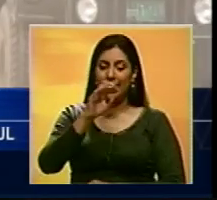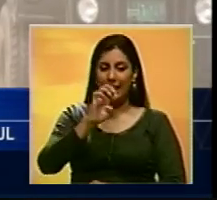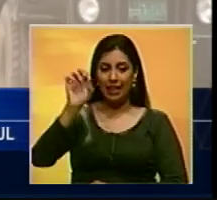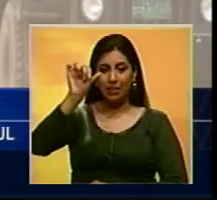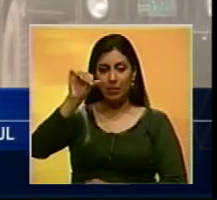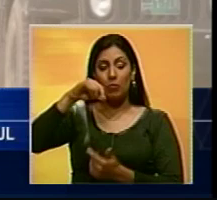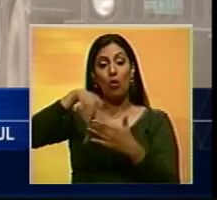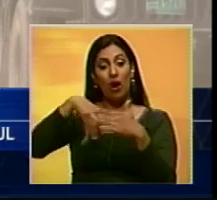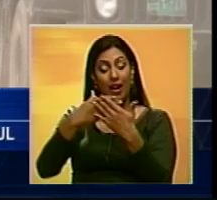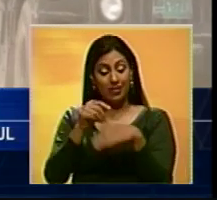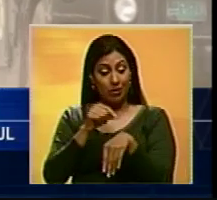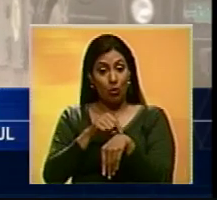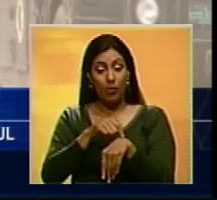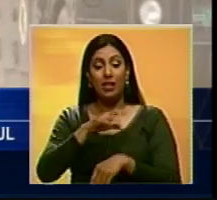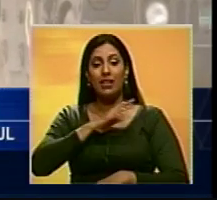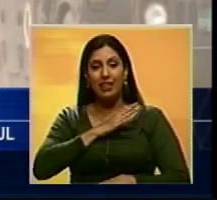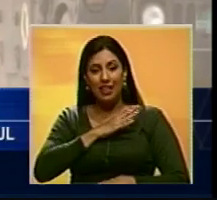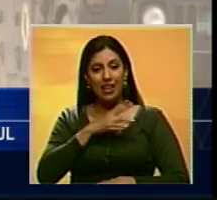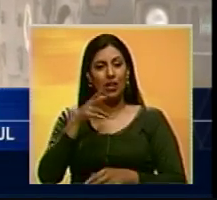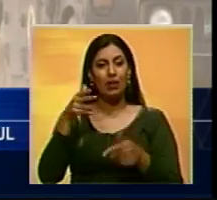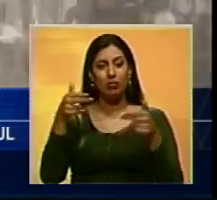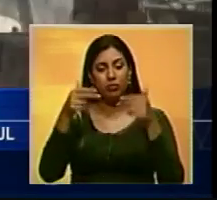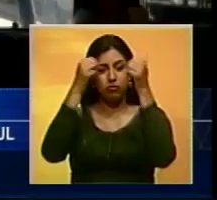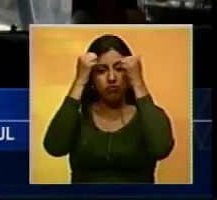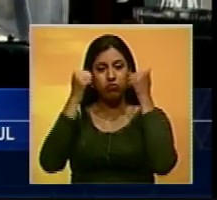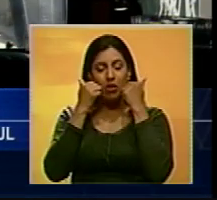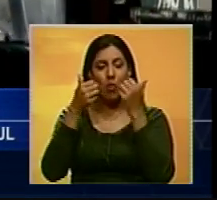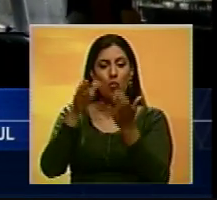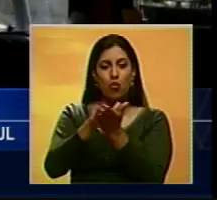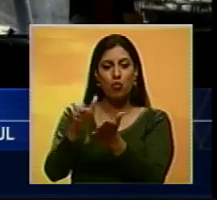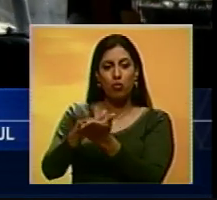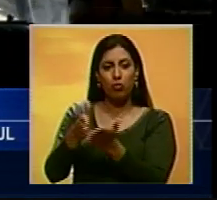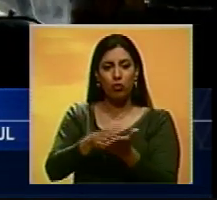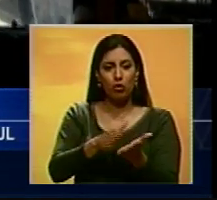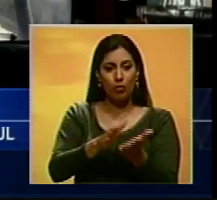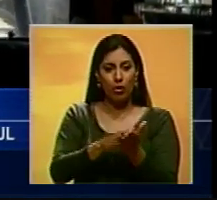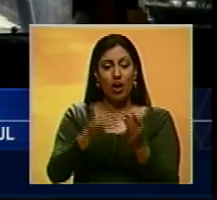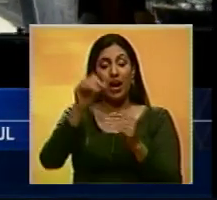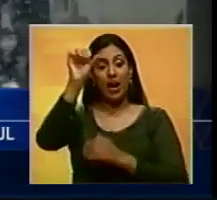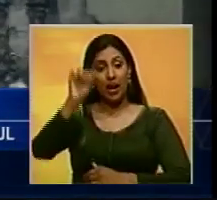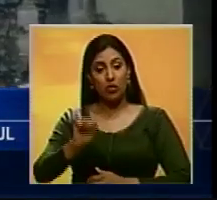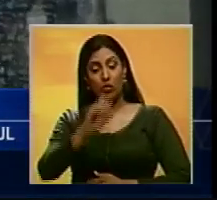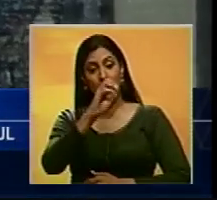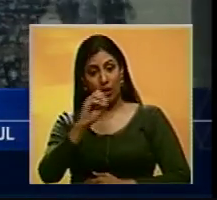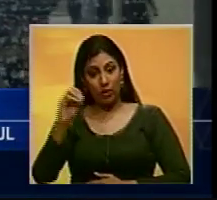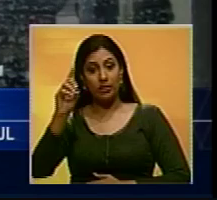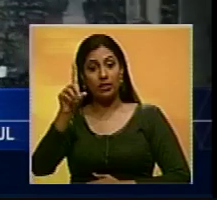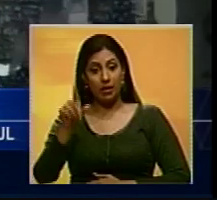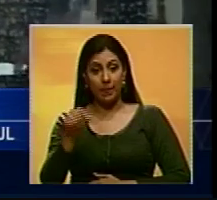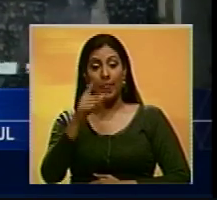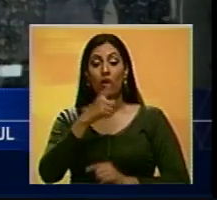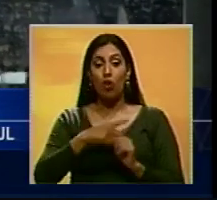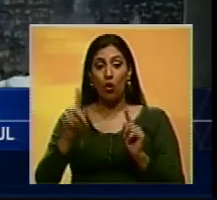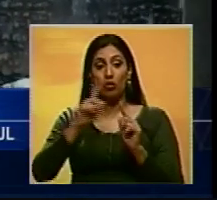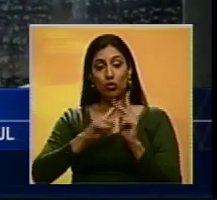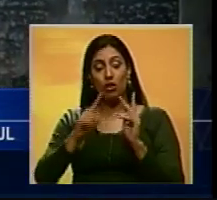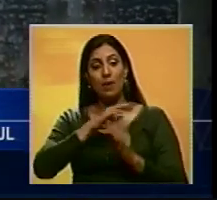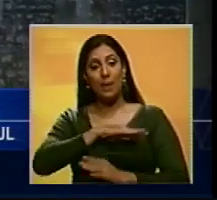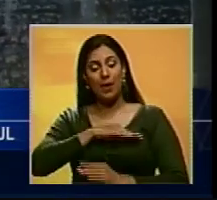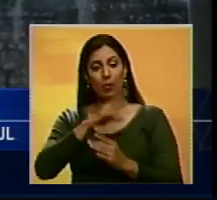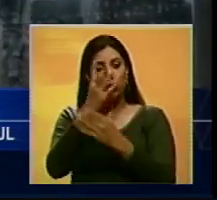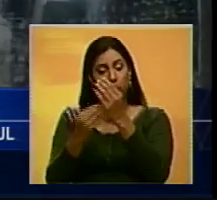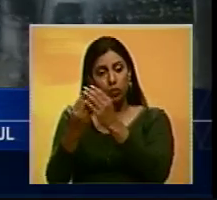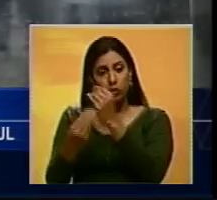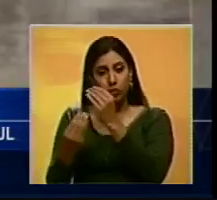Mosul y hasta el momento 50 combatientes de ISIS han muerto en enfrentamientos al sur y al oeste. Otros miembros huyeron de la